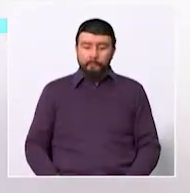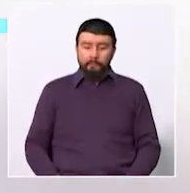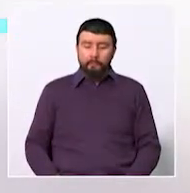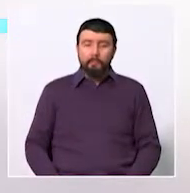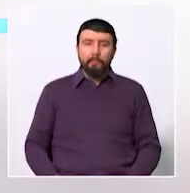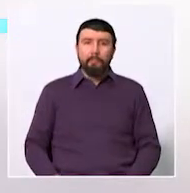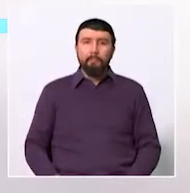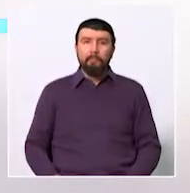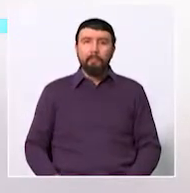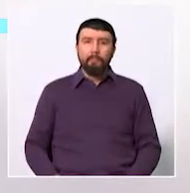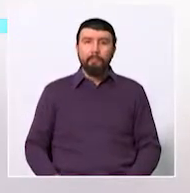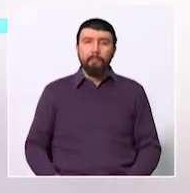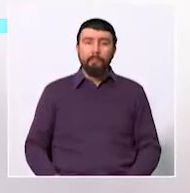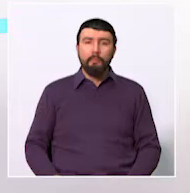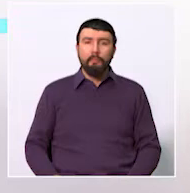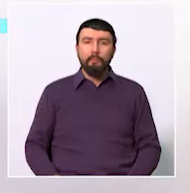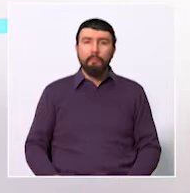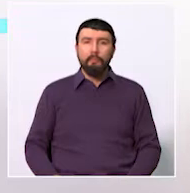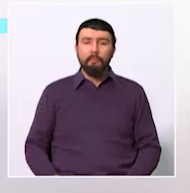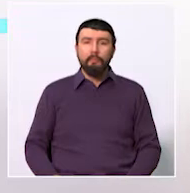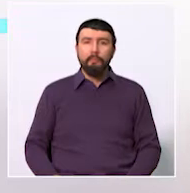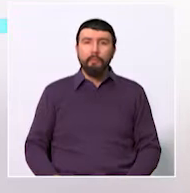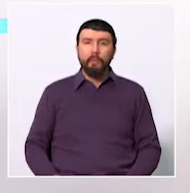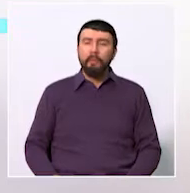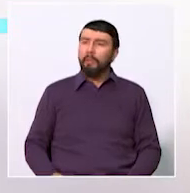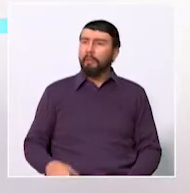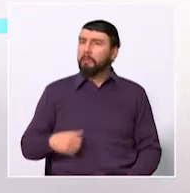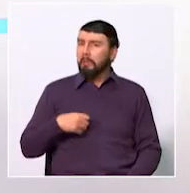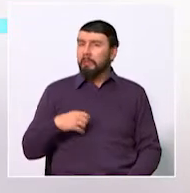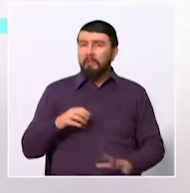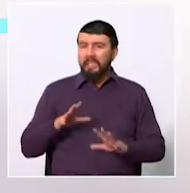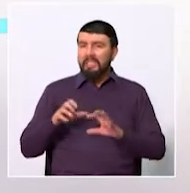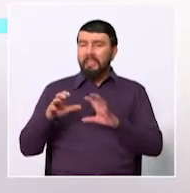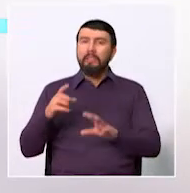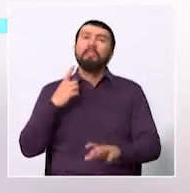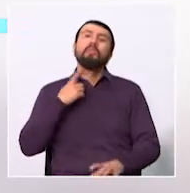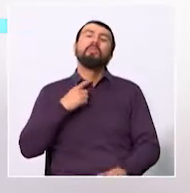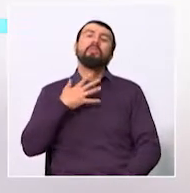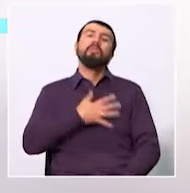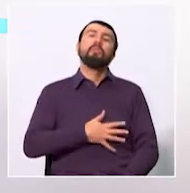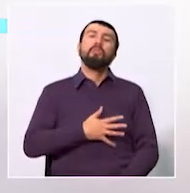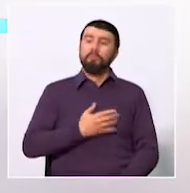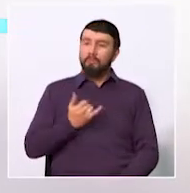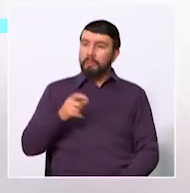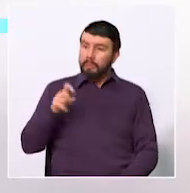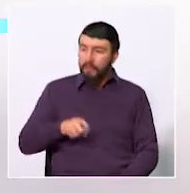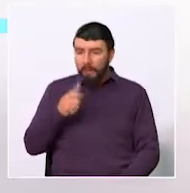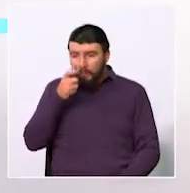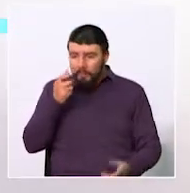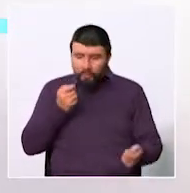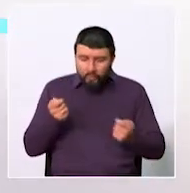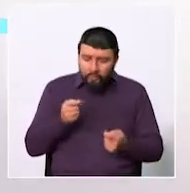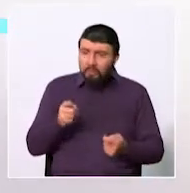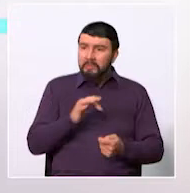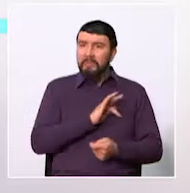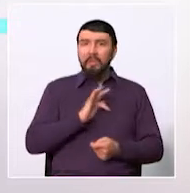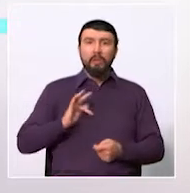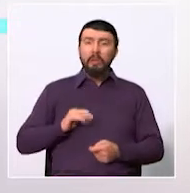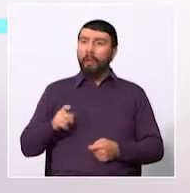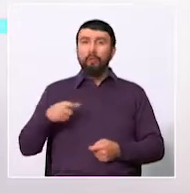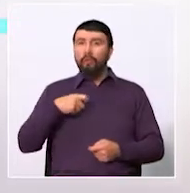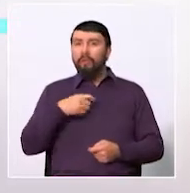pues nada que tengo un cáncer en la tiroides y le tengo que hacer pues su tratamiento y como ya no tenía la